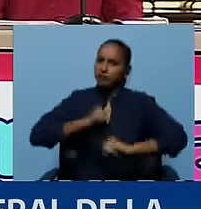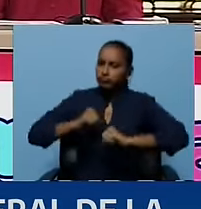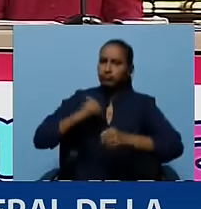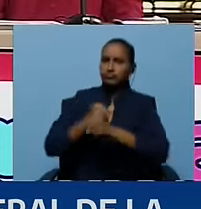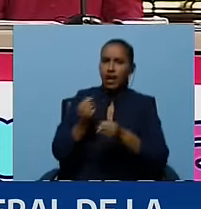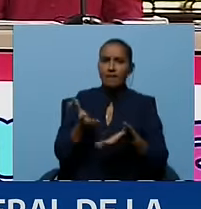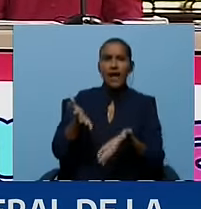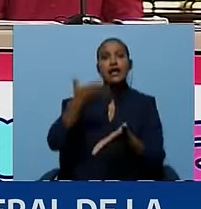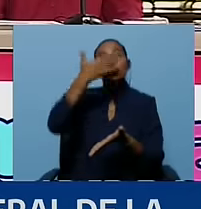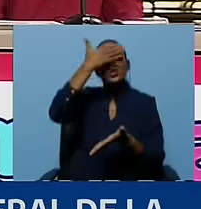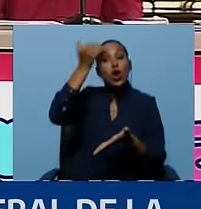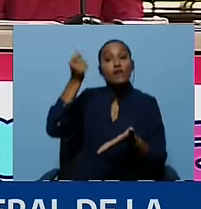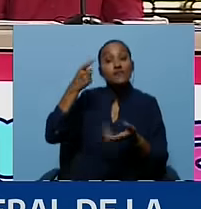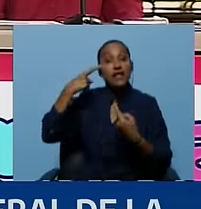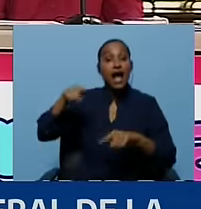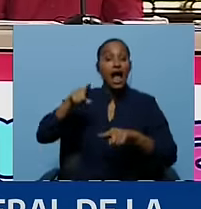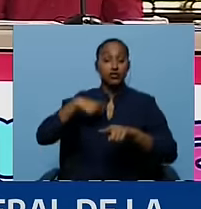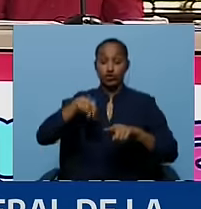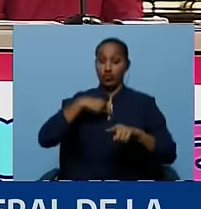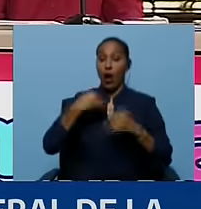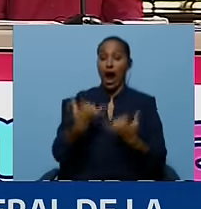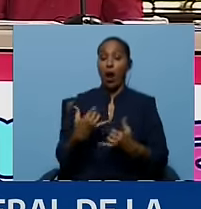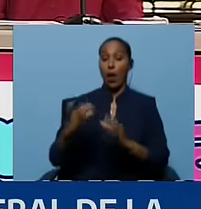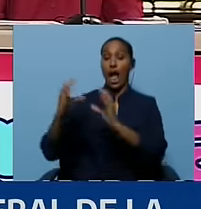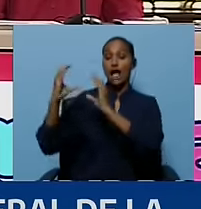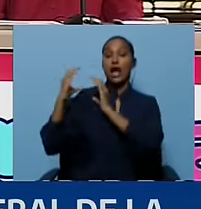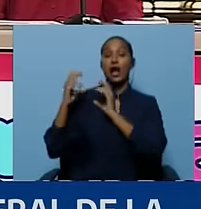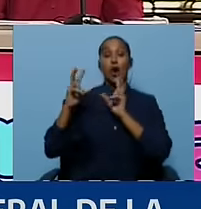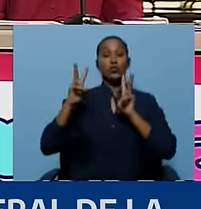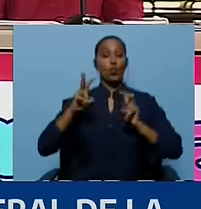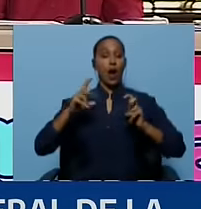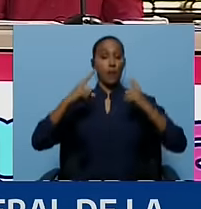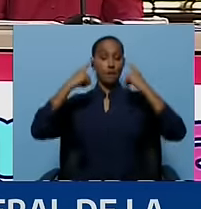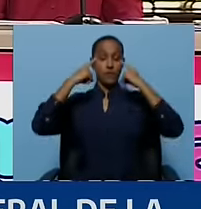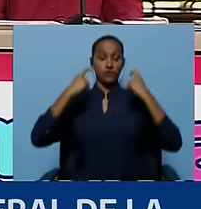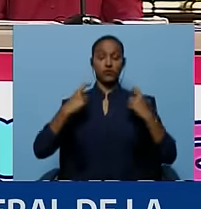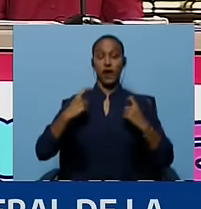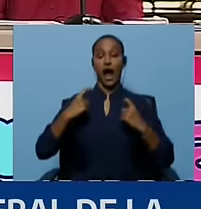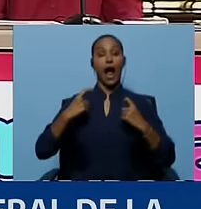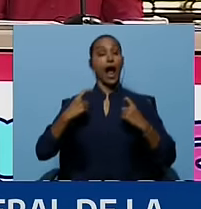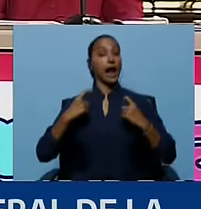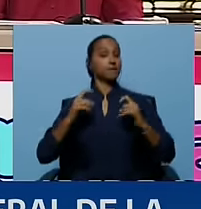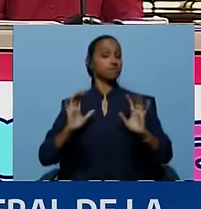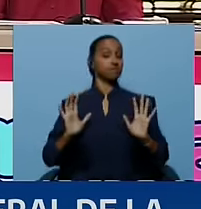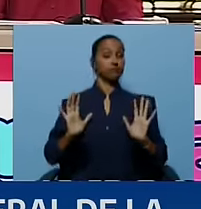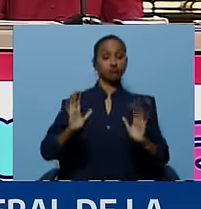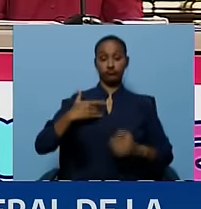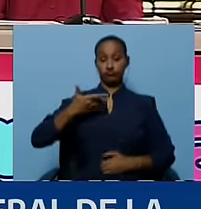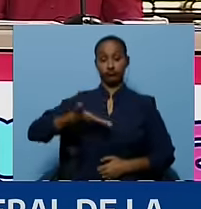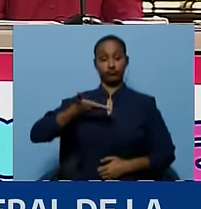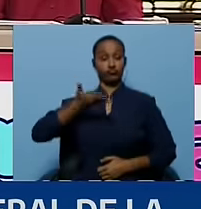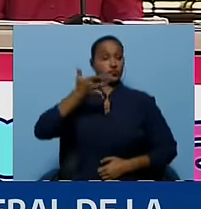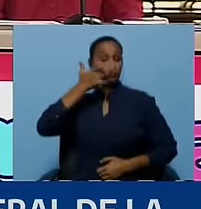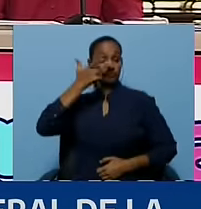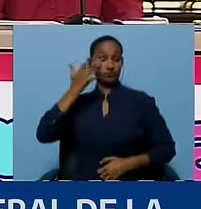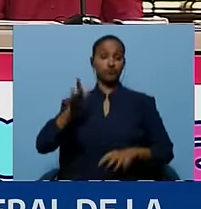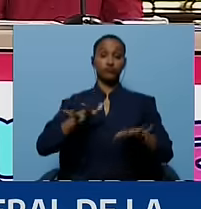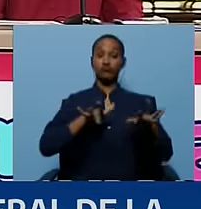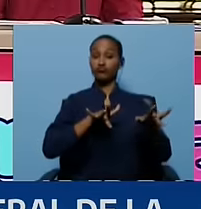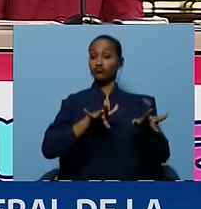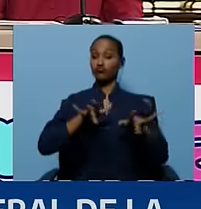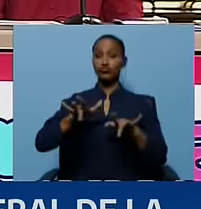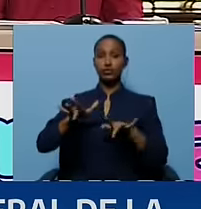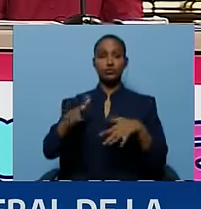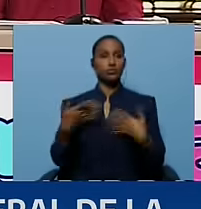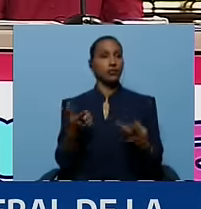olvida del pueblo. Ese es un enchufado. Pero hay enchufados de la derecha y hay bastante que se esconden,